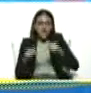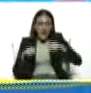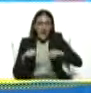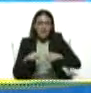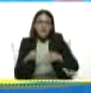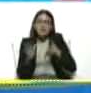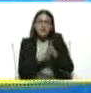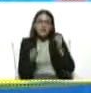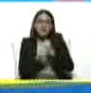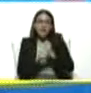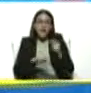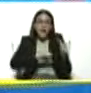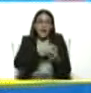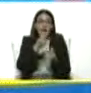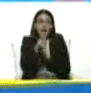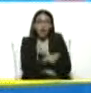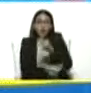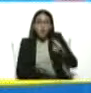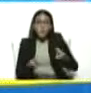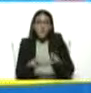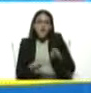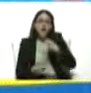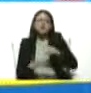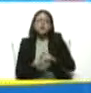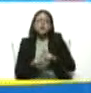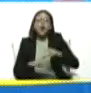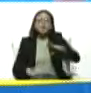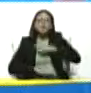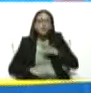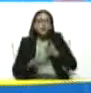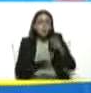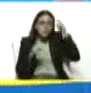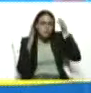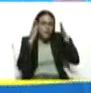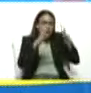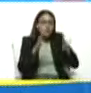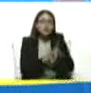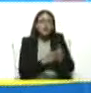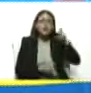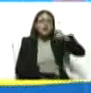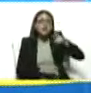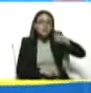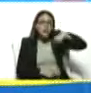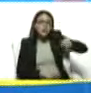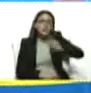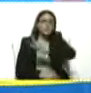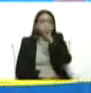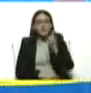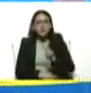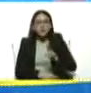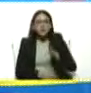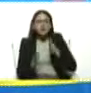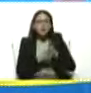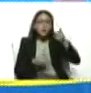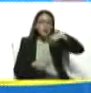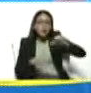para satisfacer necesidades, para el bienestar del país, para el desarrollo